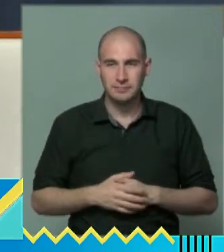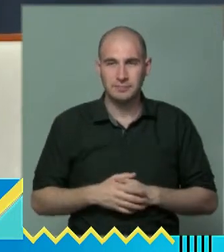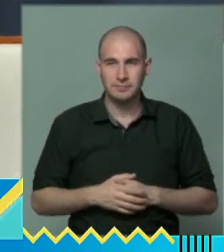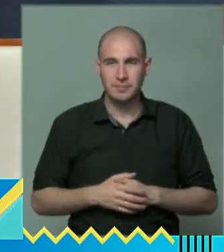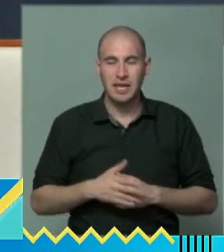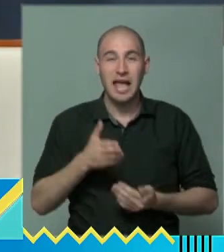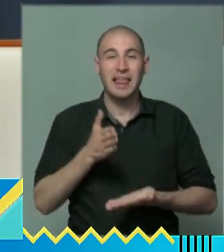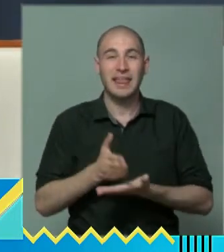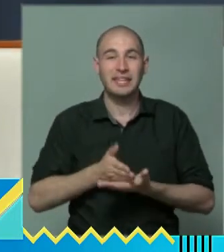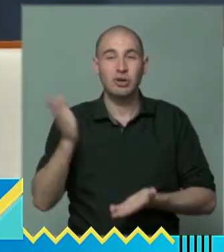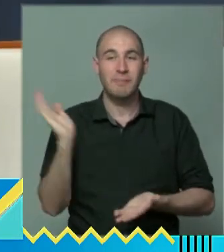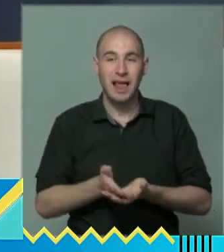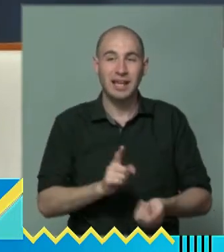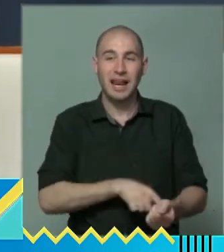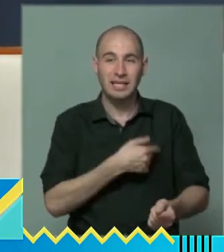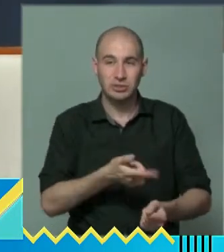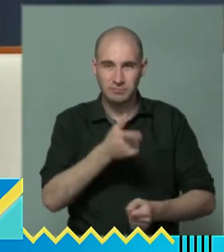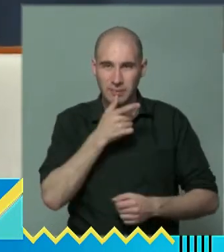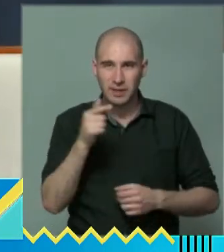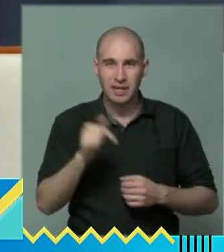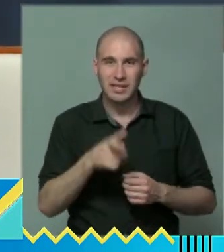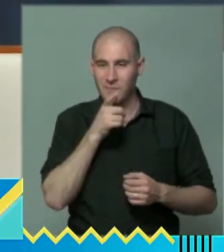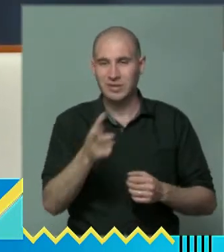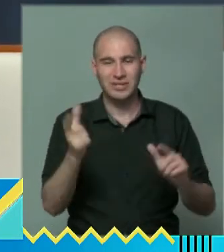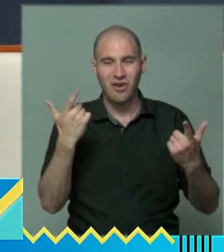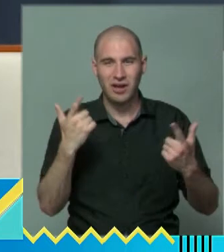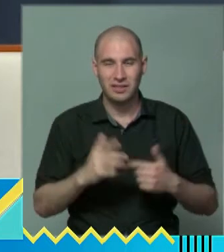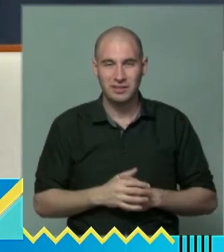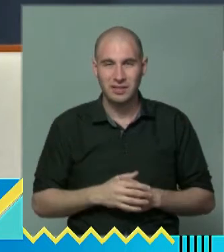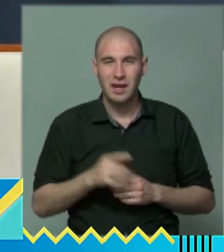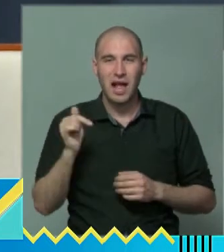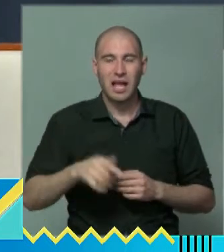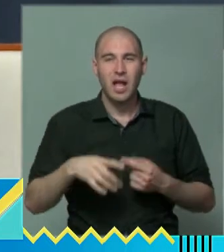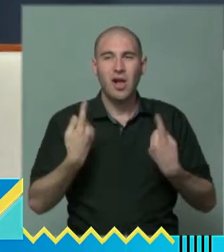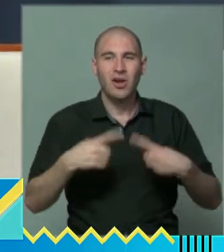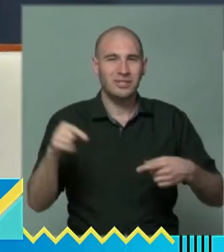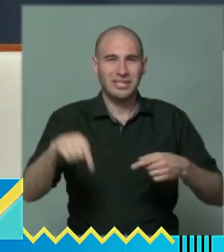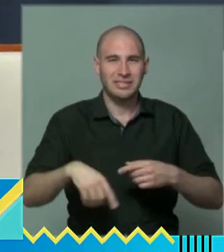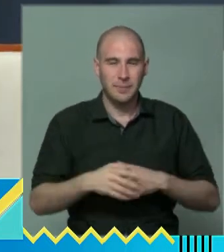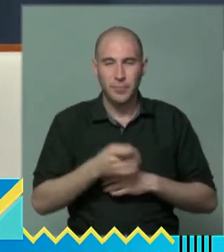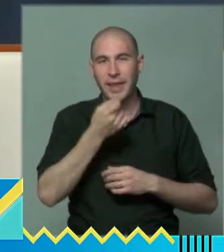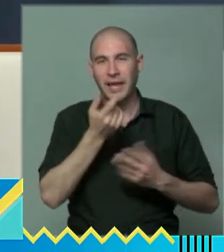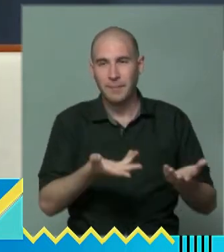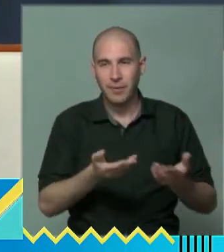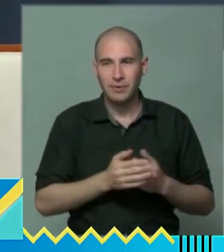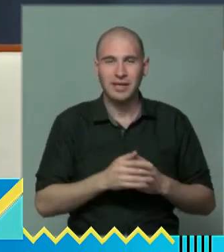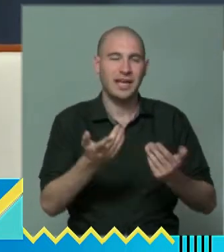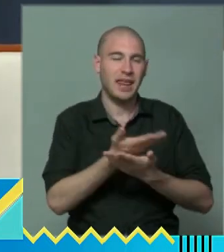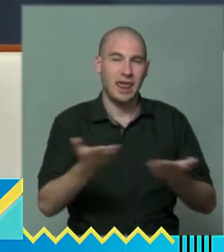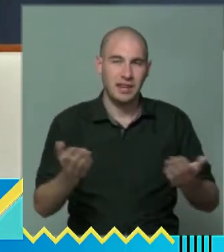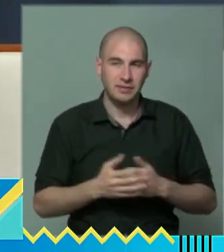El derecho penal clásico me parece que ya no da respuesta a estas situaciones donde hay, por lo